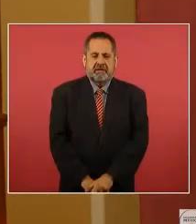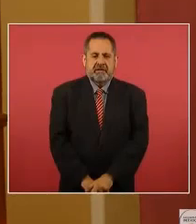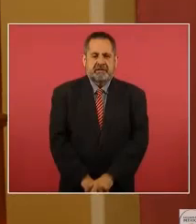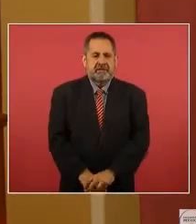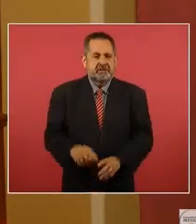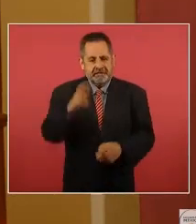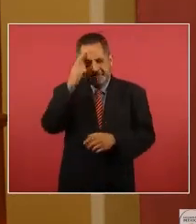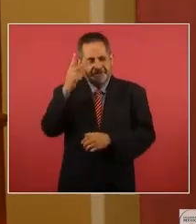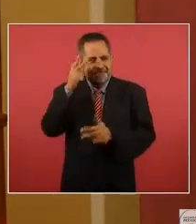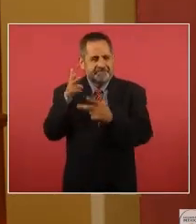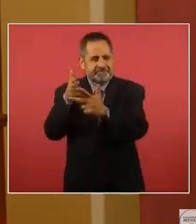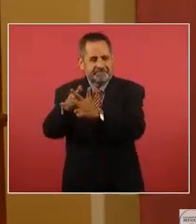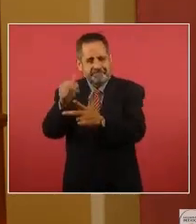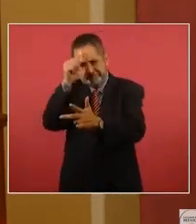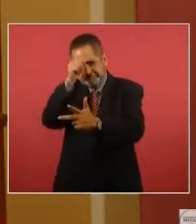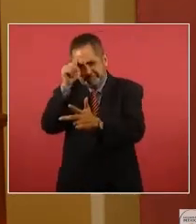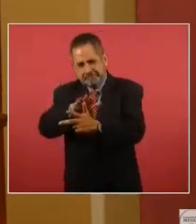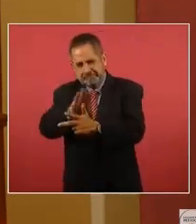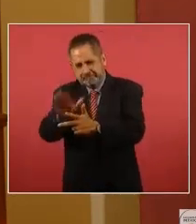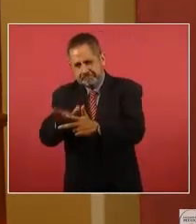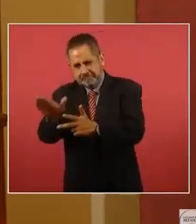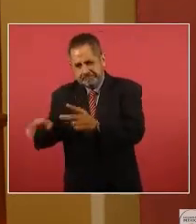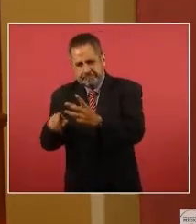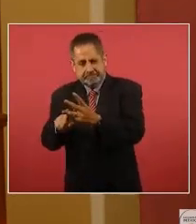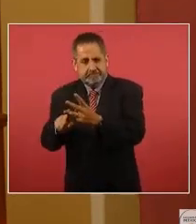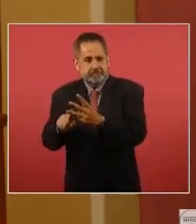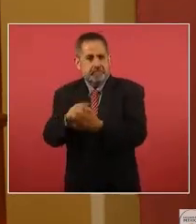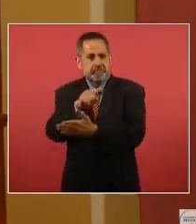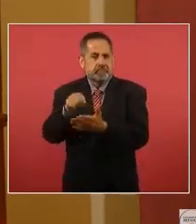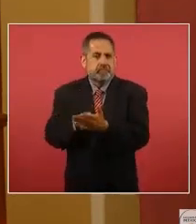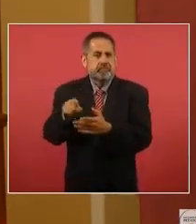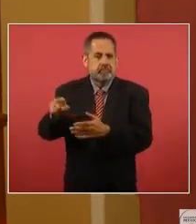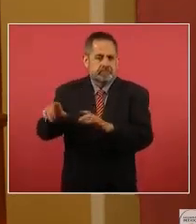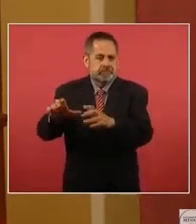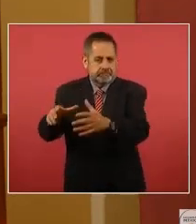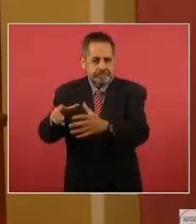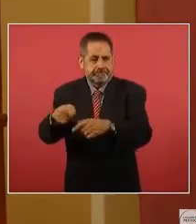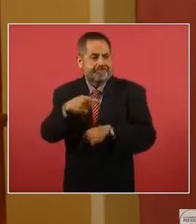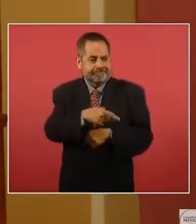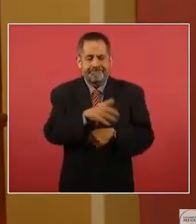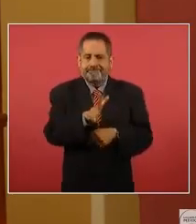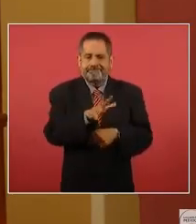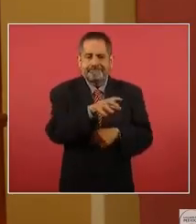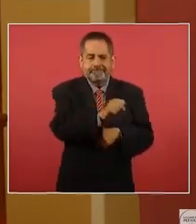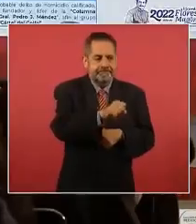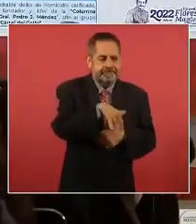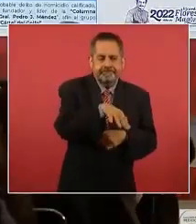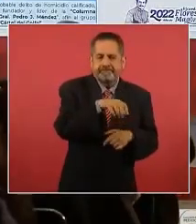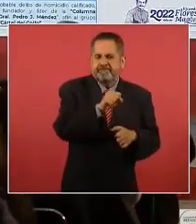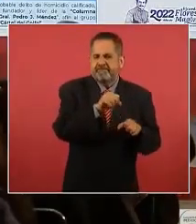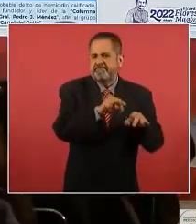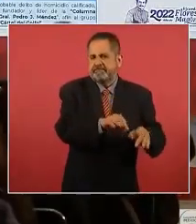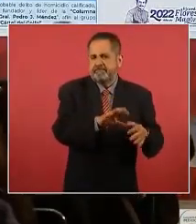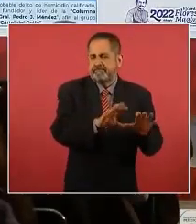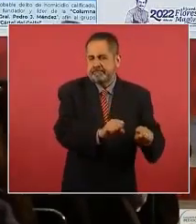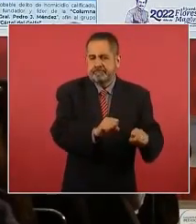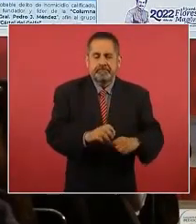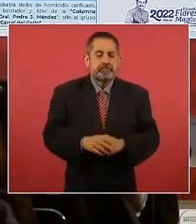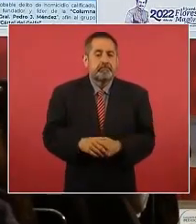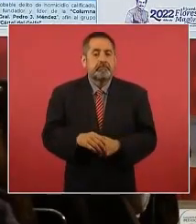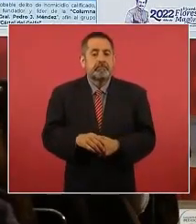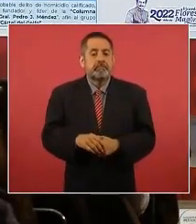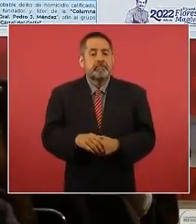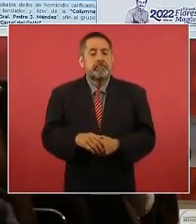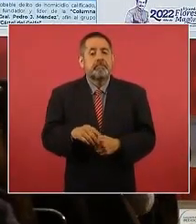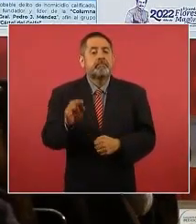gay turistas y a un civil más en cualquier bar y chivo también el día 10 de